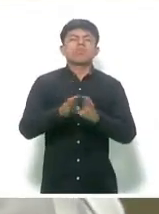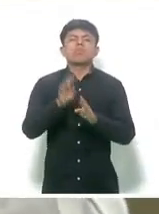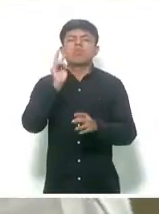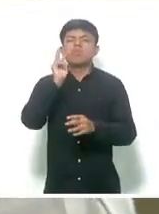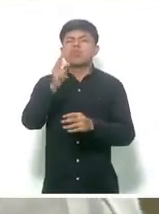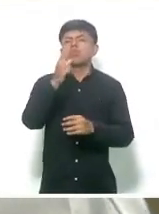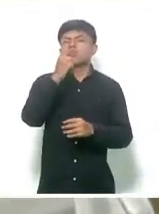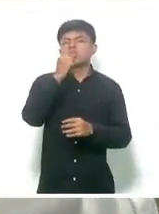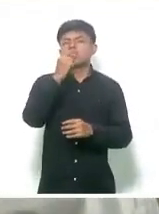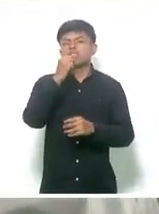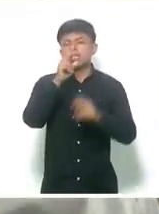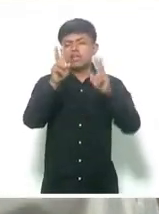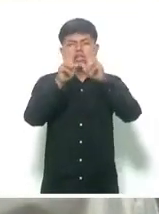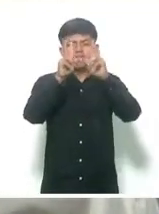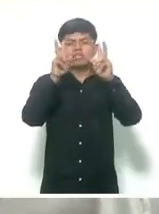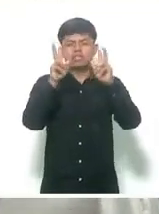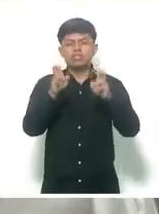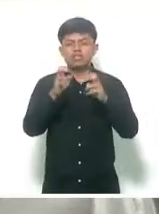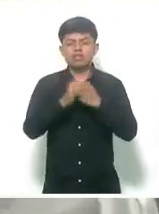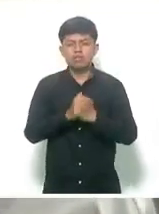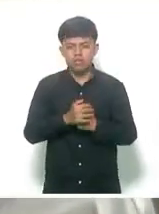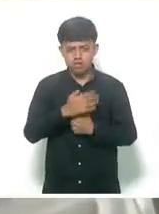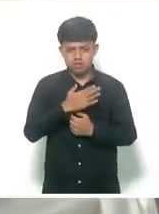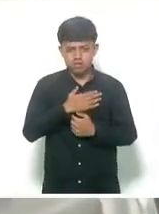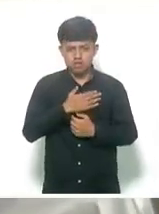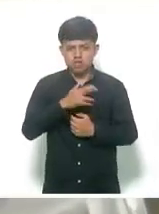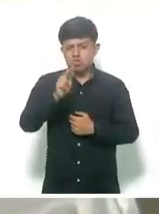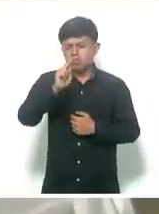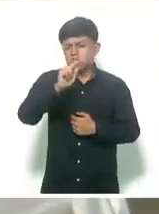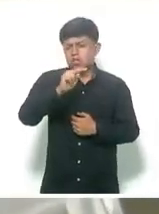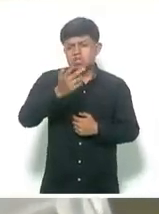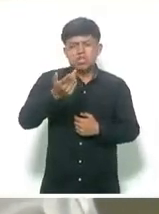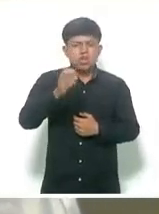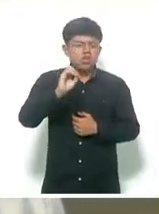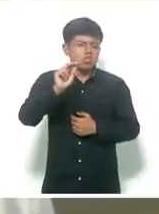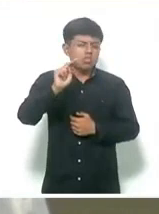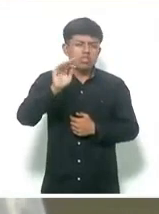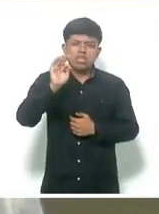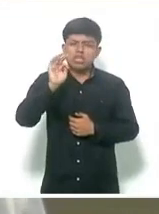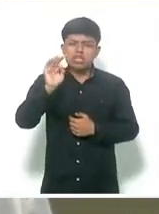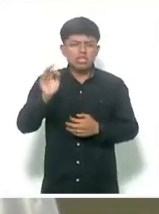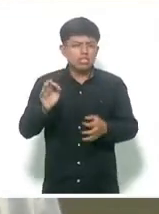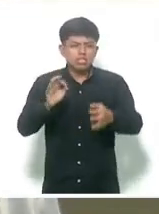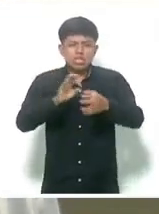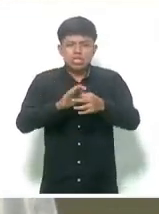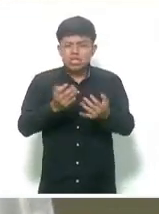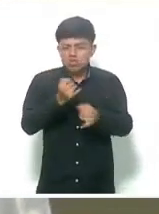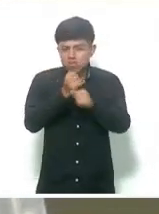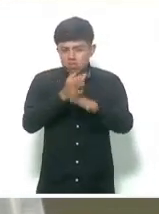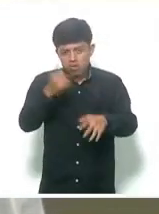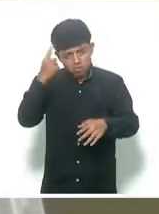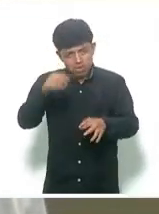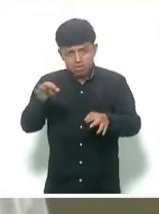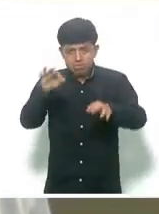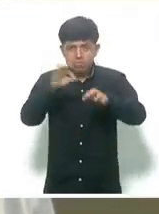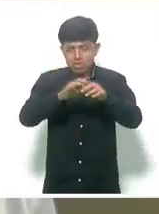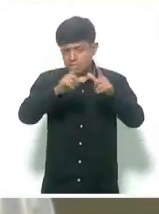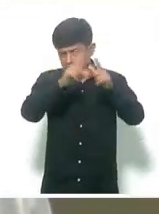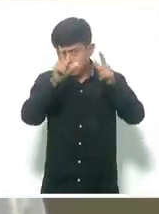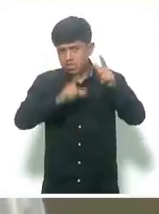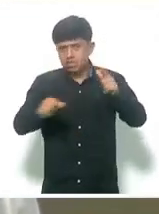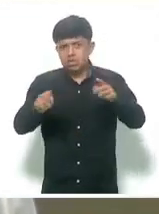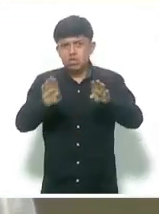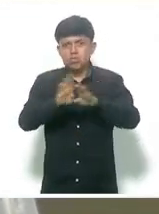cuestión policiaca fui del 83 vínculo informativo para la dirección Federal de seguridad